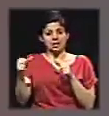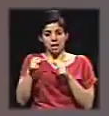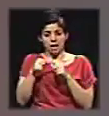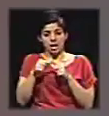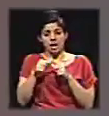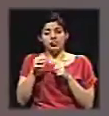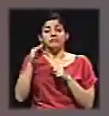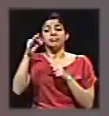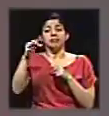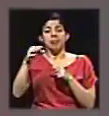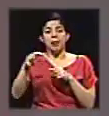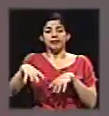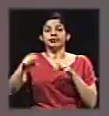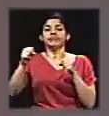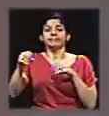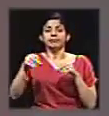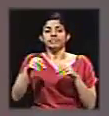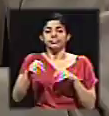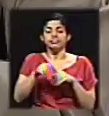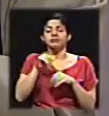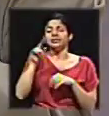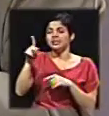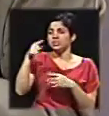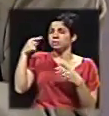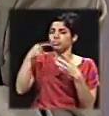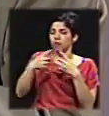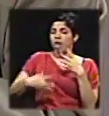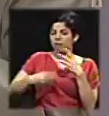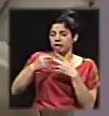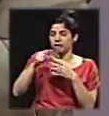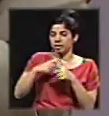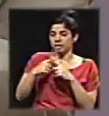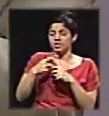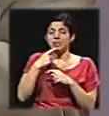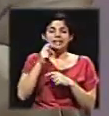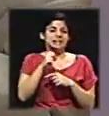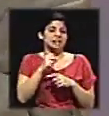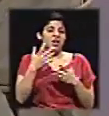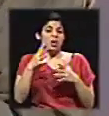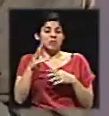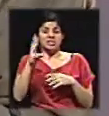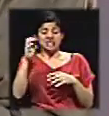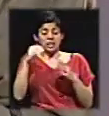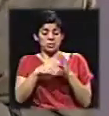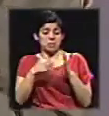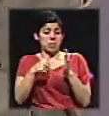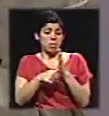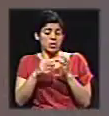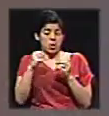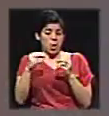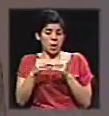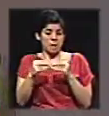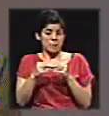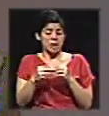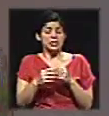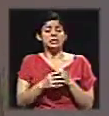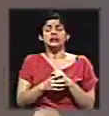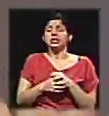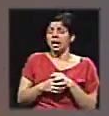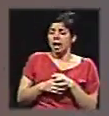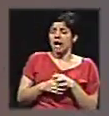se moverían. Claro, que es un factor adicional. Entonces, por un lado tenemos... Está contando como 600 mil votos, claro, o un poco más. Por un lado tenemos